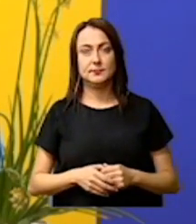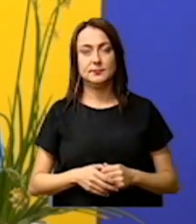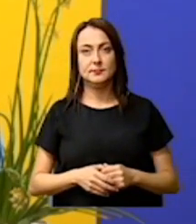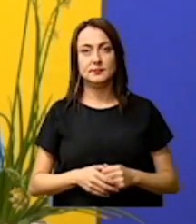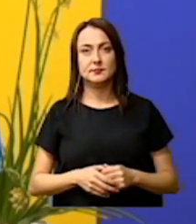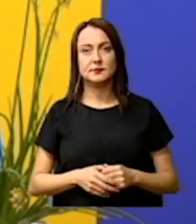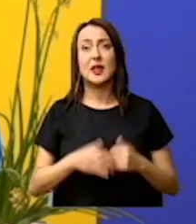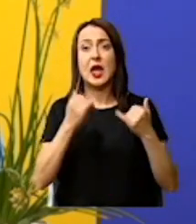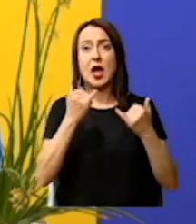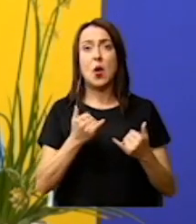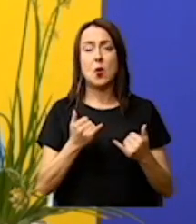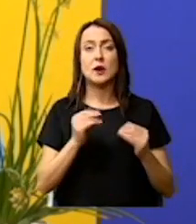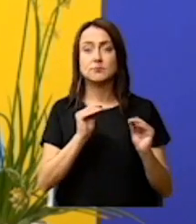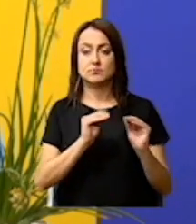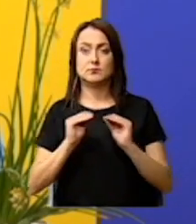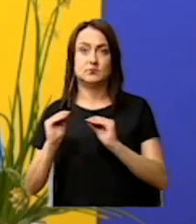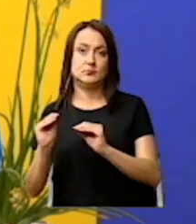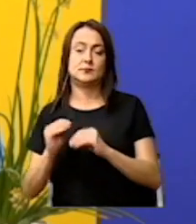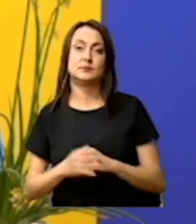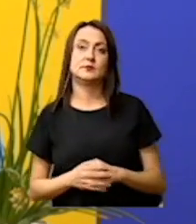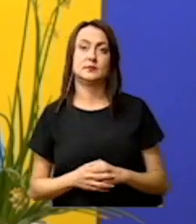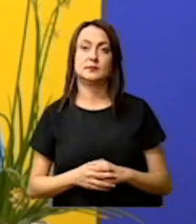Vamos a pasarla para acá.